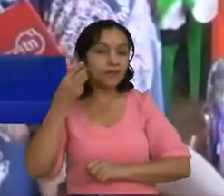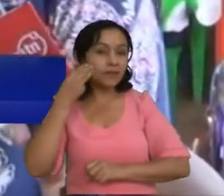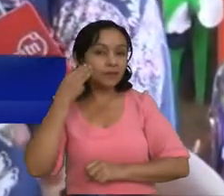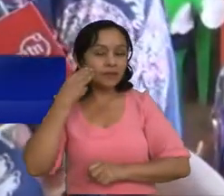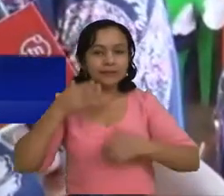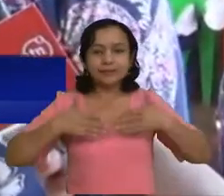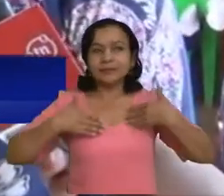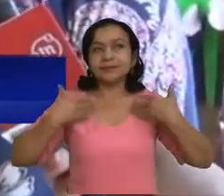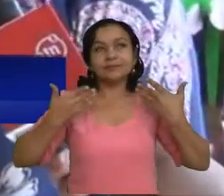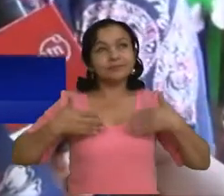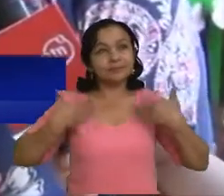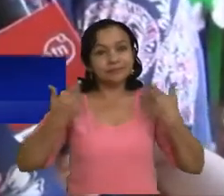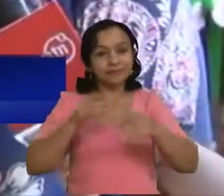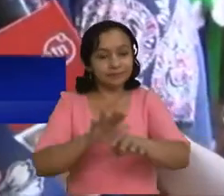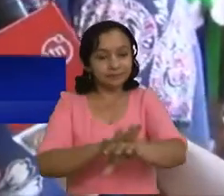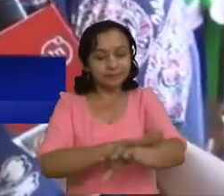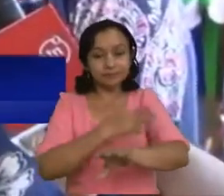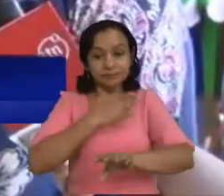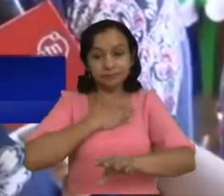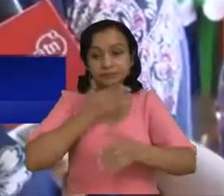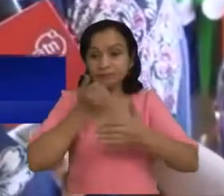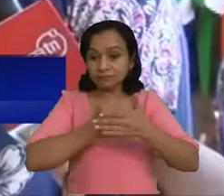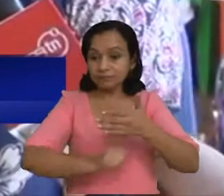gusto porque siento que mi hijo